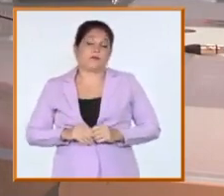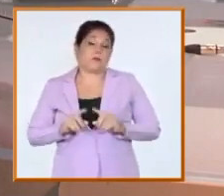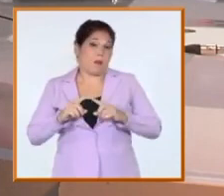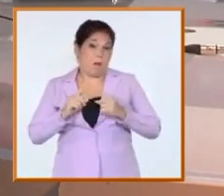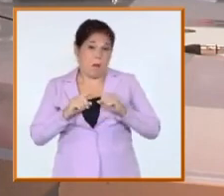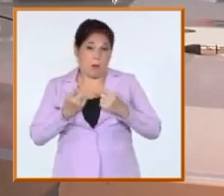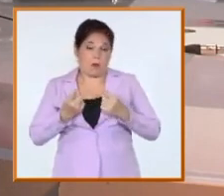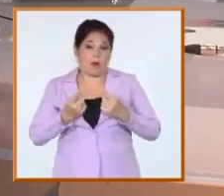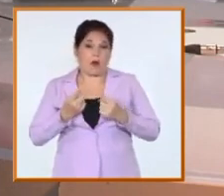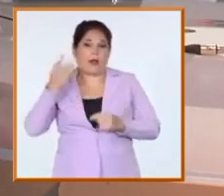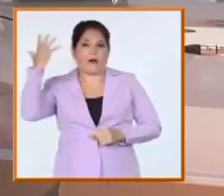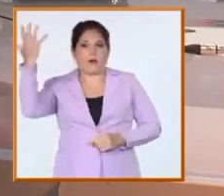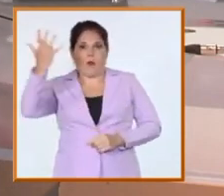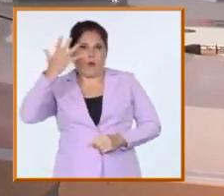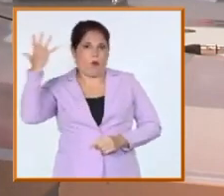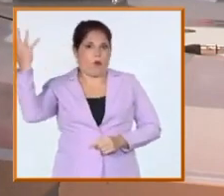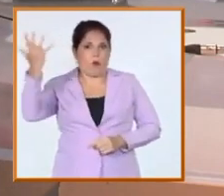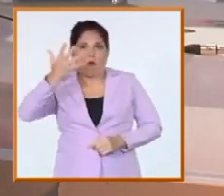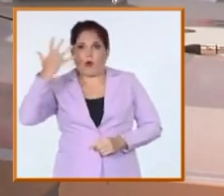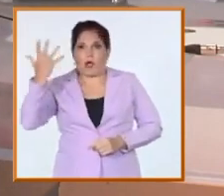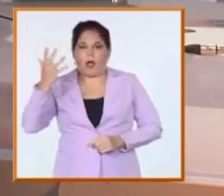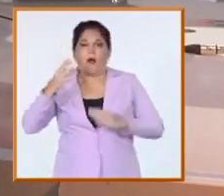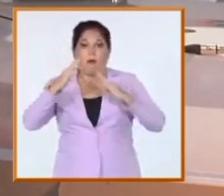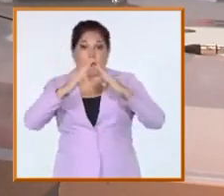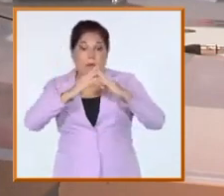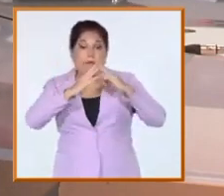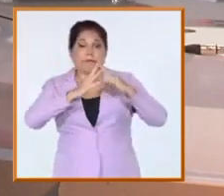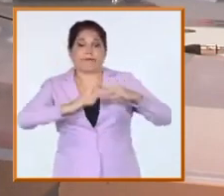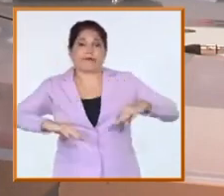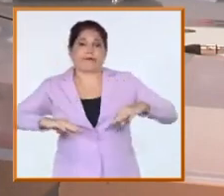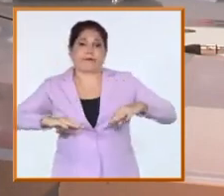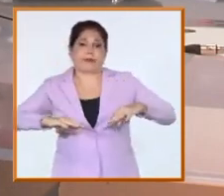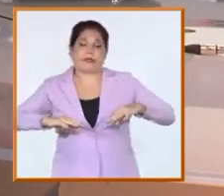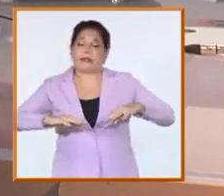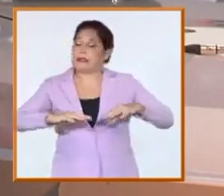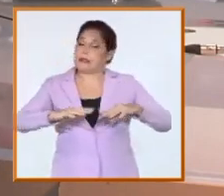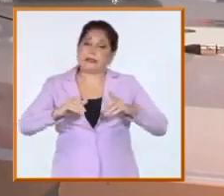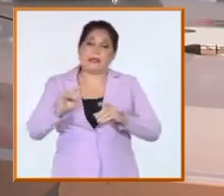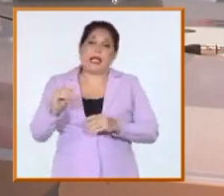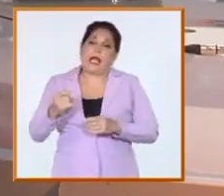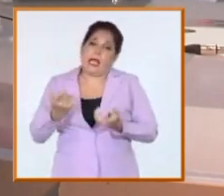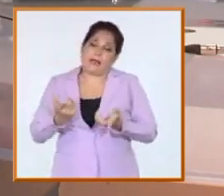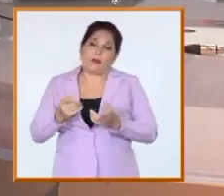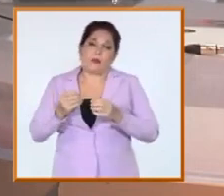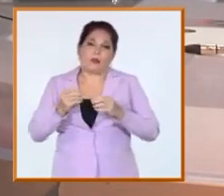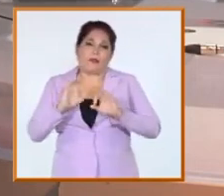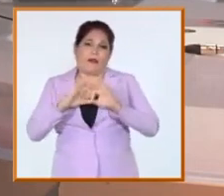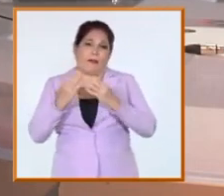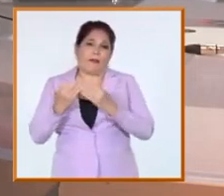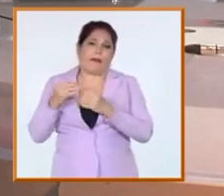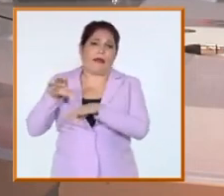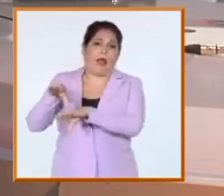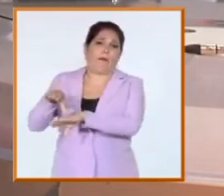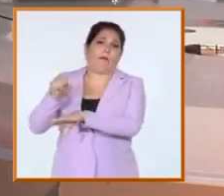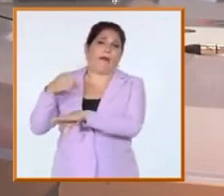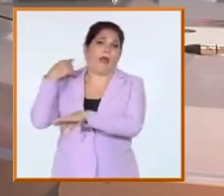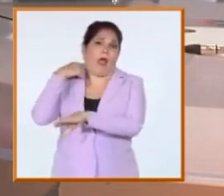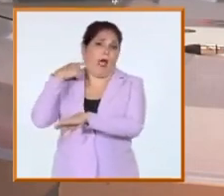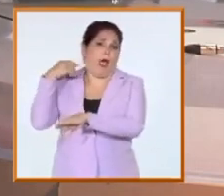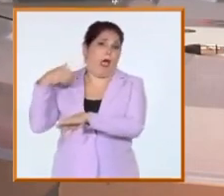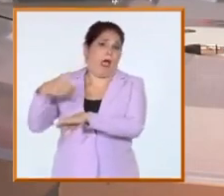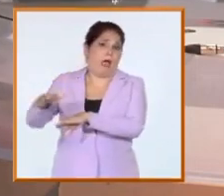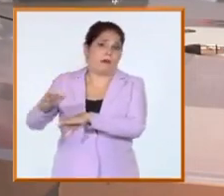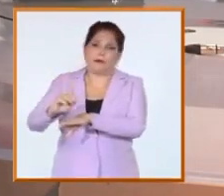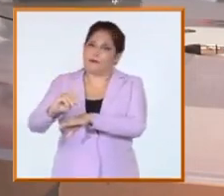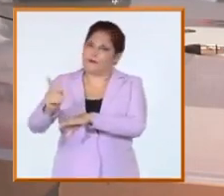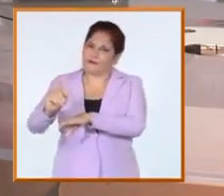porque los fenómenos naturales incrementan Esa esa ese deterioro del fondo habitacionales obligan acciones de emergencia